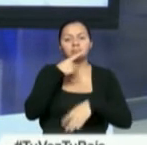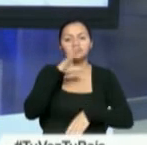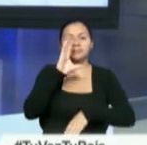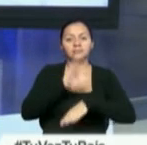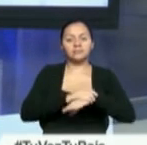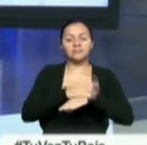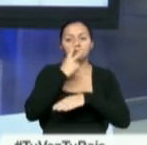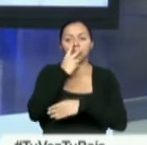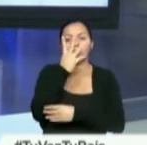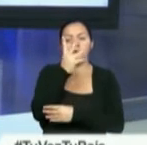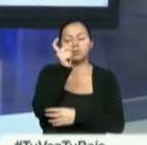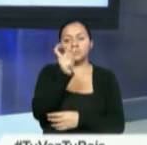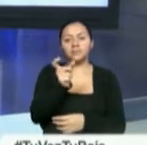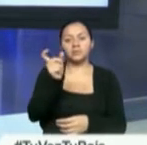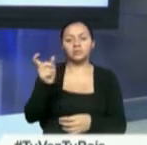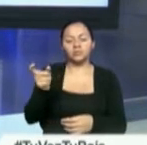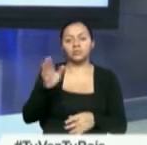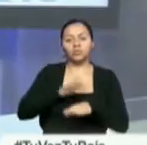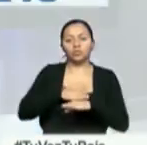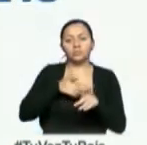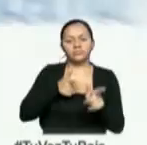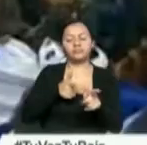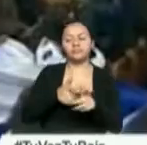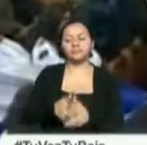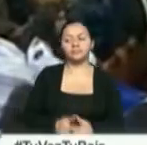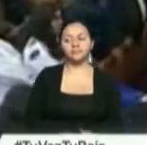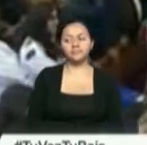cuatro sospechosos por el ataque